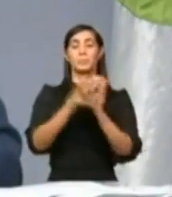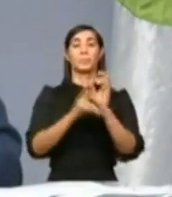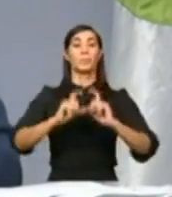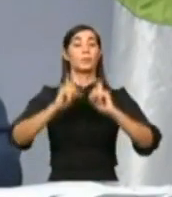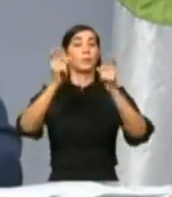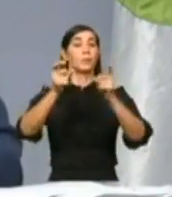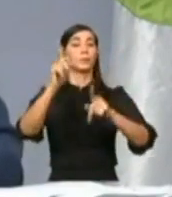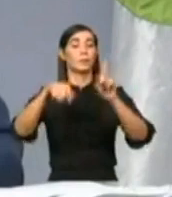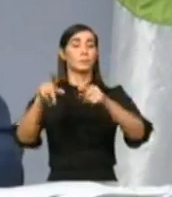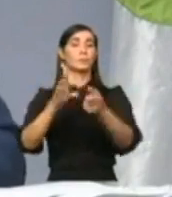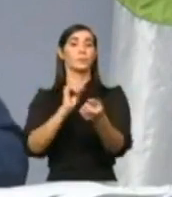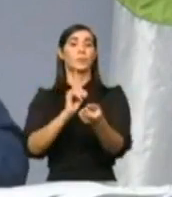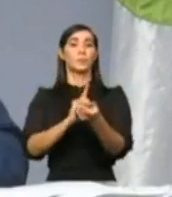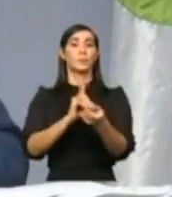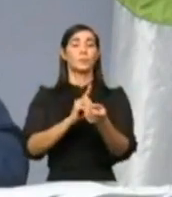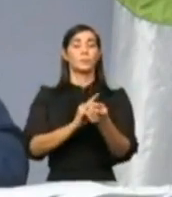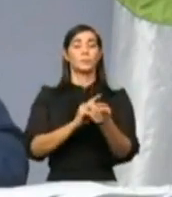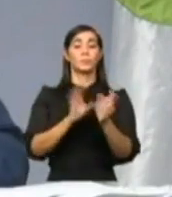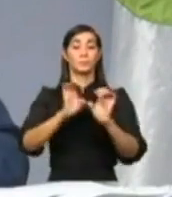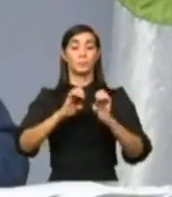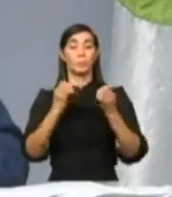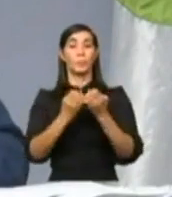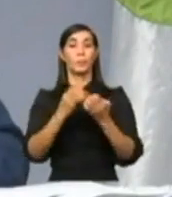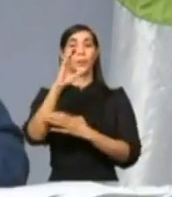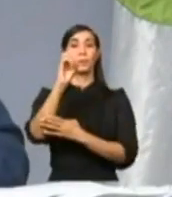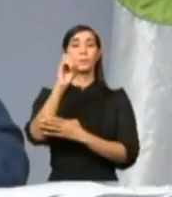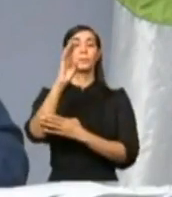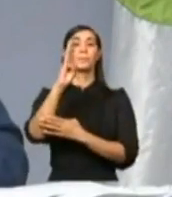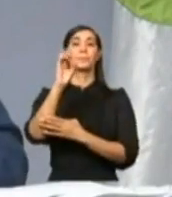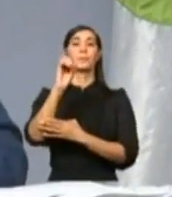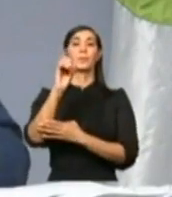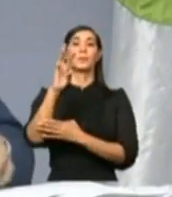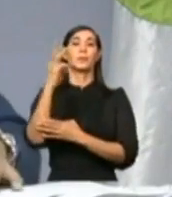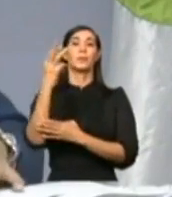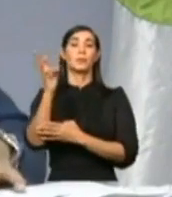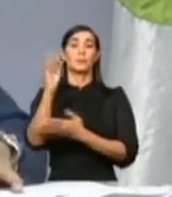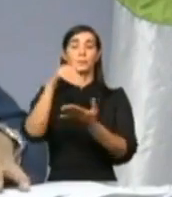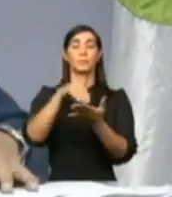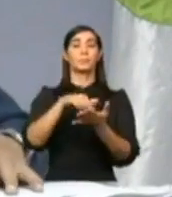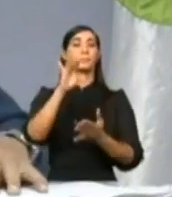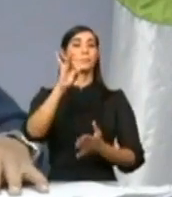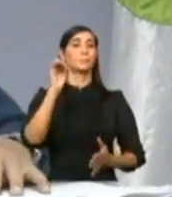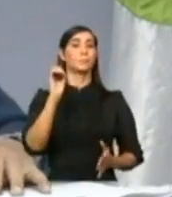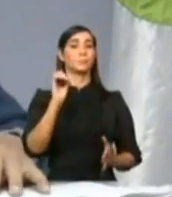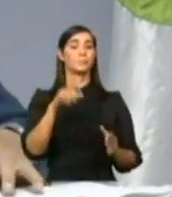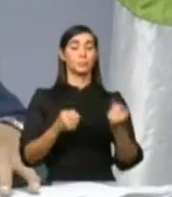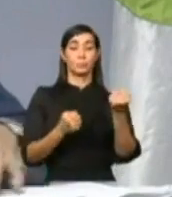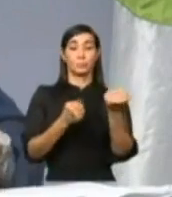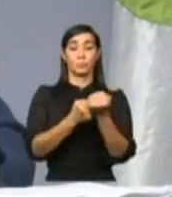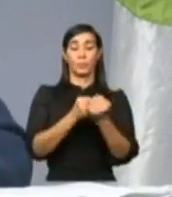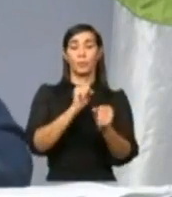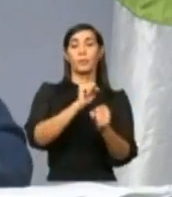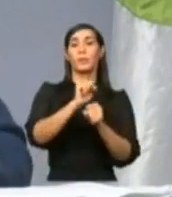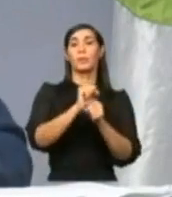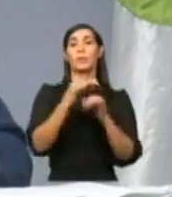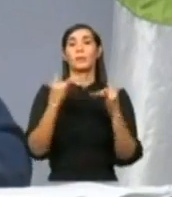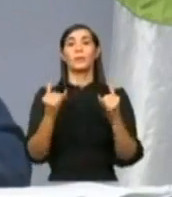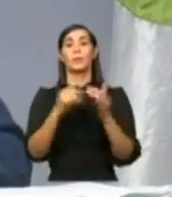Panamericana de la Salud para el equipo COVAS 6800, que entrará en operaciones